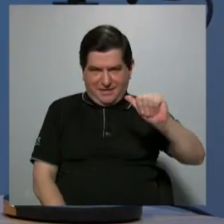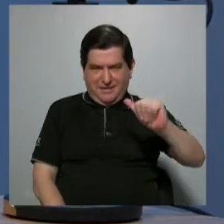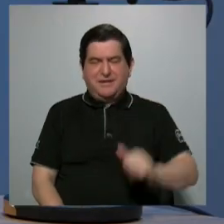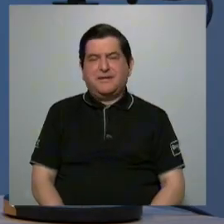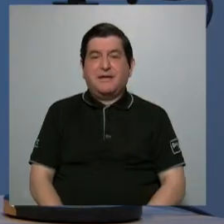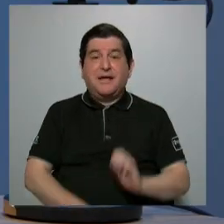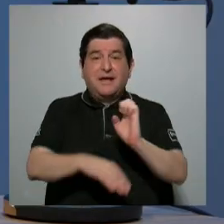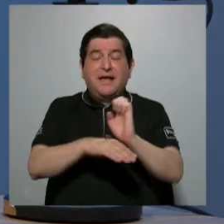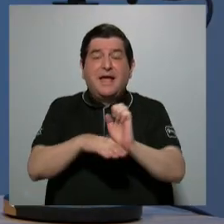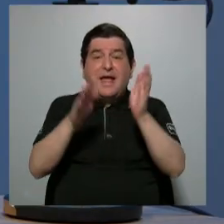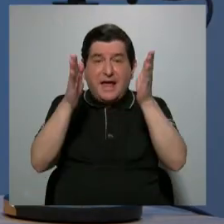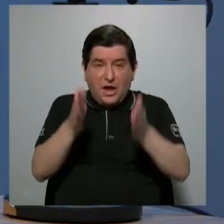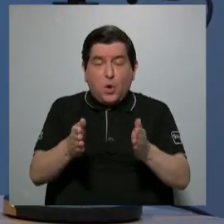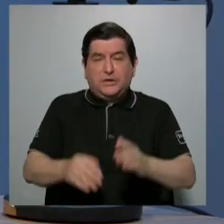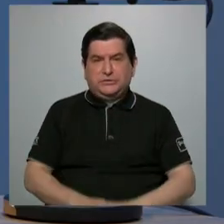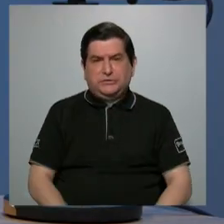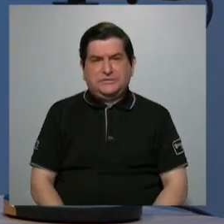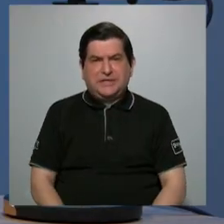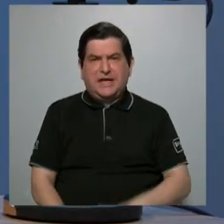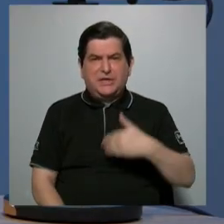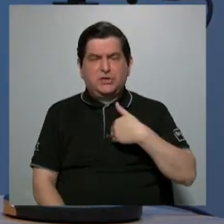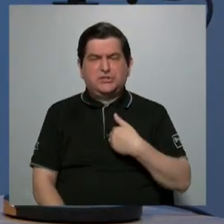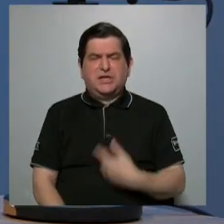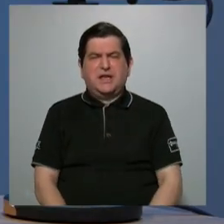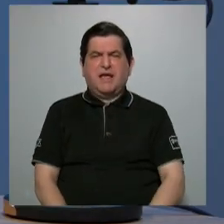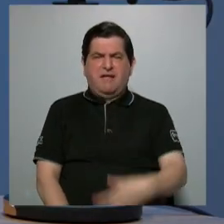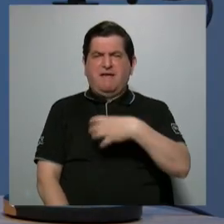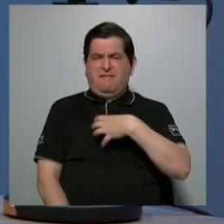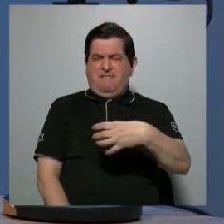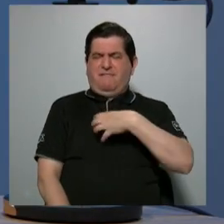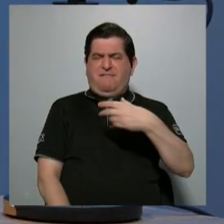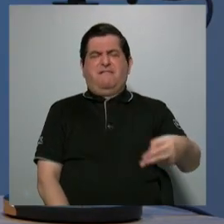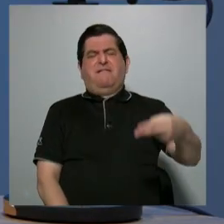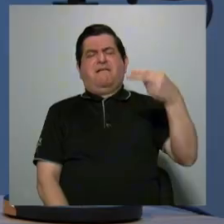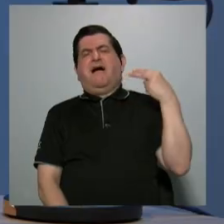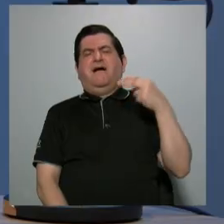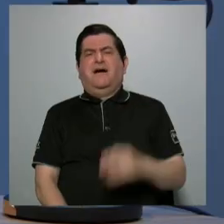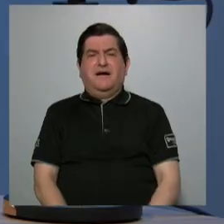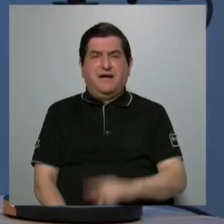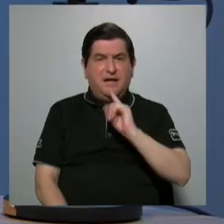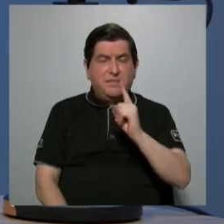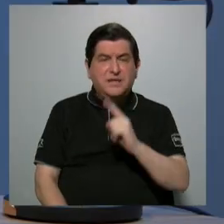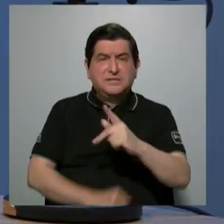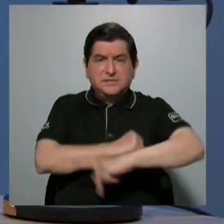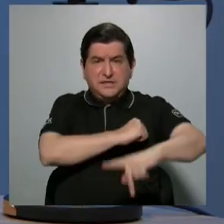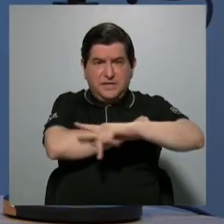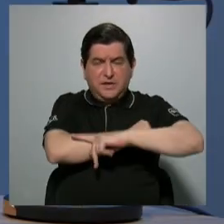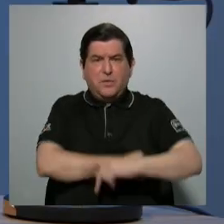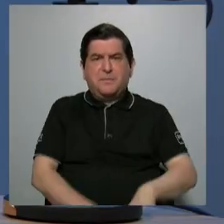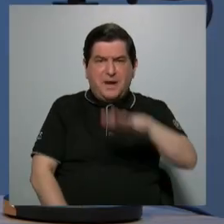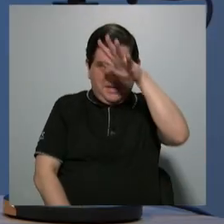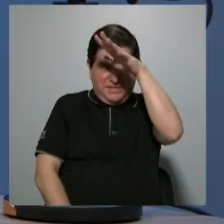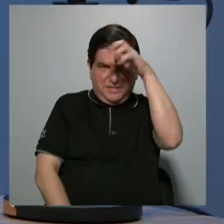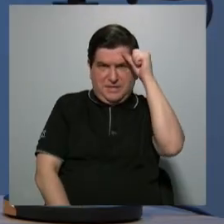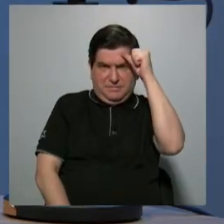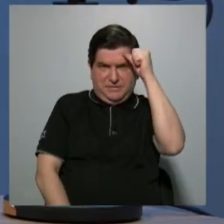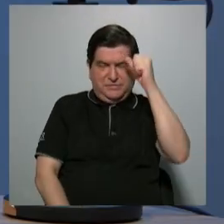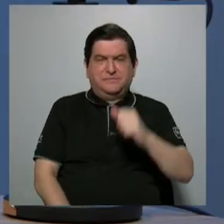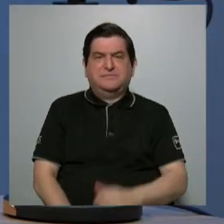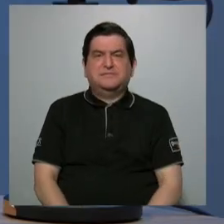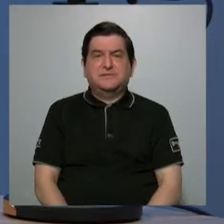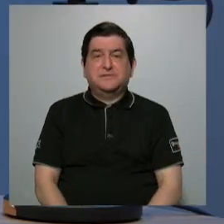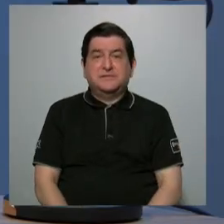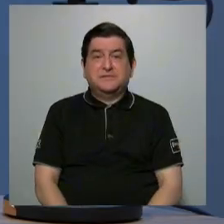tienen un reclamo histórico que dicen que son un país amazónico, lo